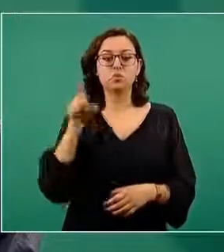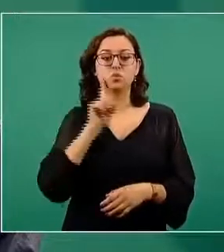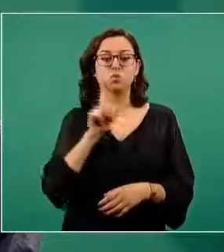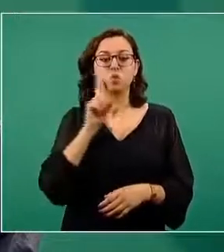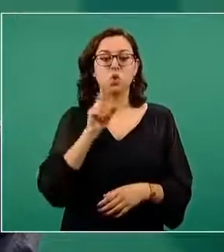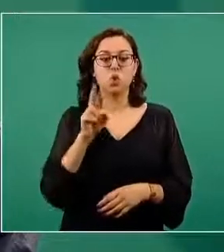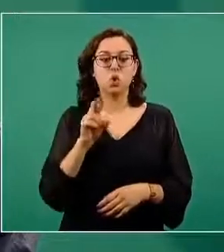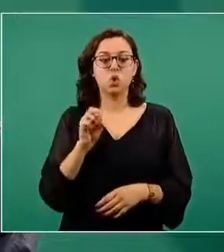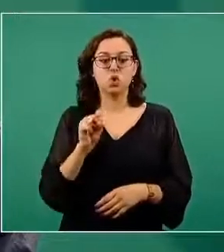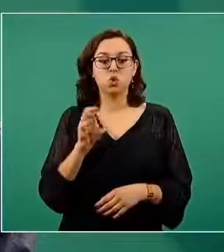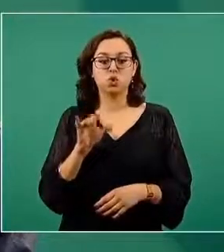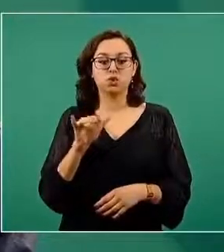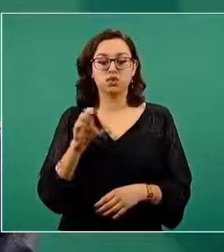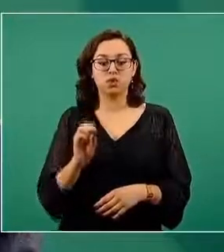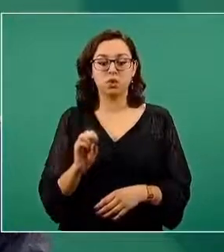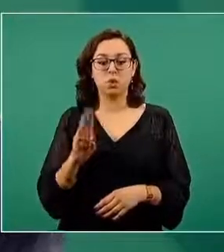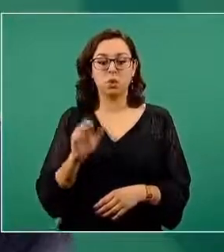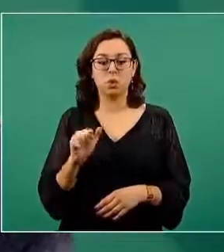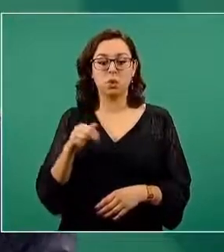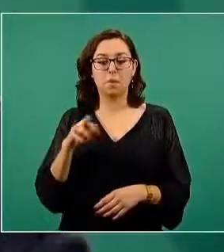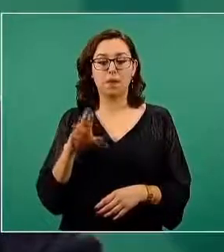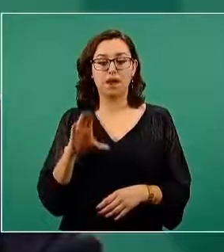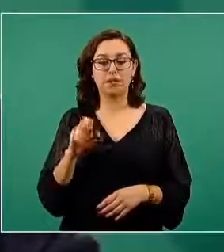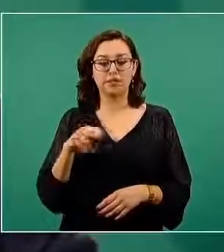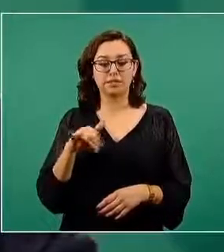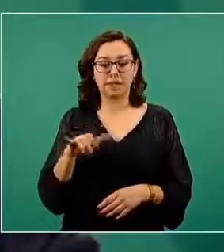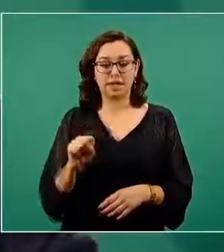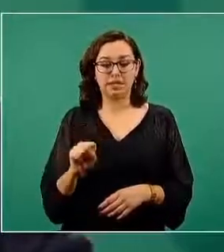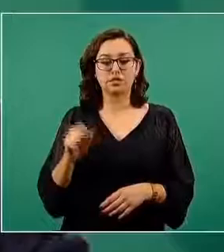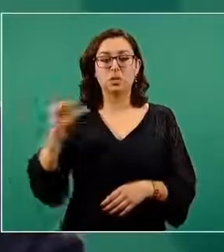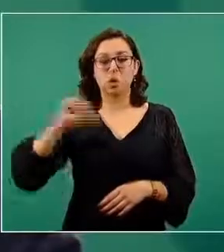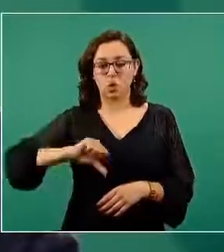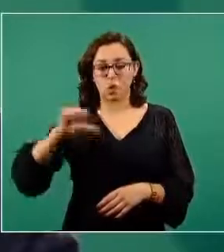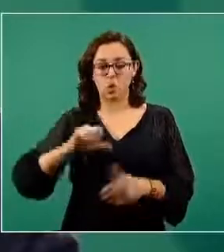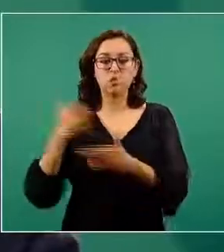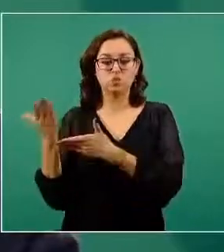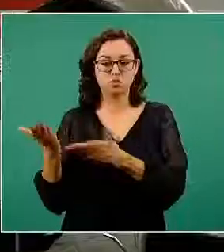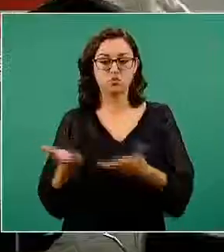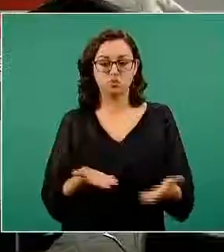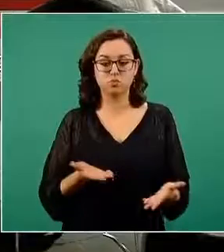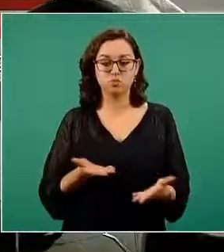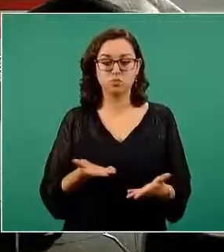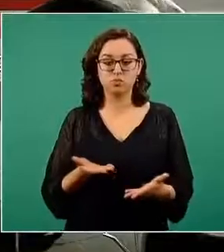Rocío Bárcenas, estuvo esta mañana aquí para cancelar un timbre,